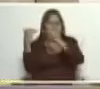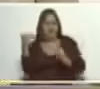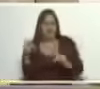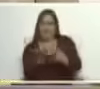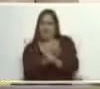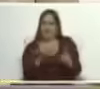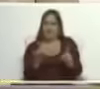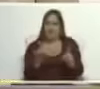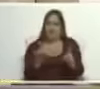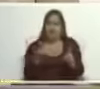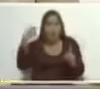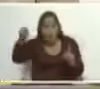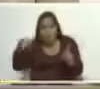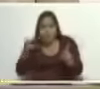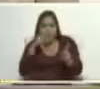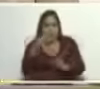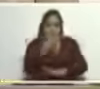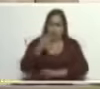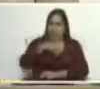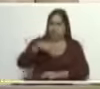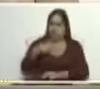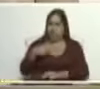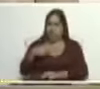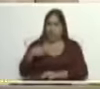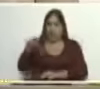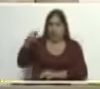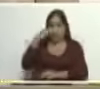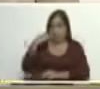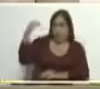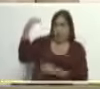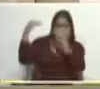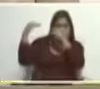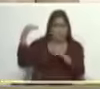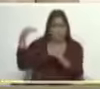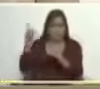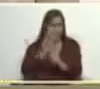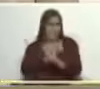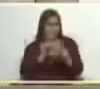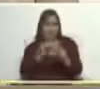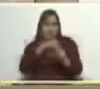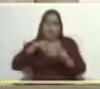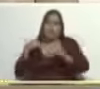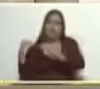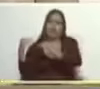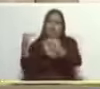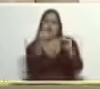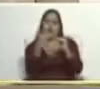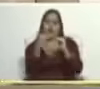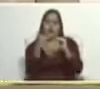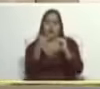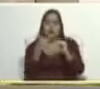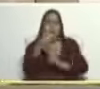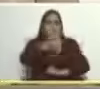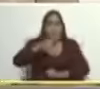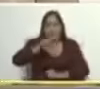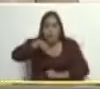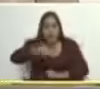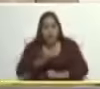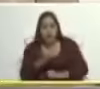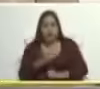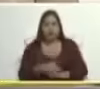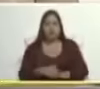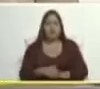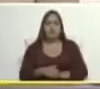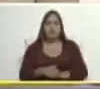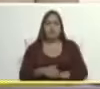otros, y otros tampoco son mejores que nosotros. Por ende, yo y nuestro pueblo no pueden estar